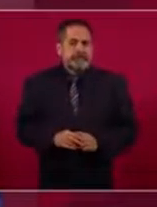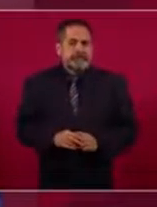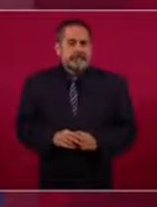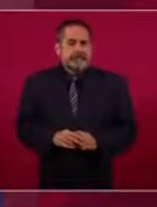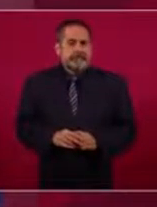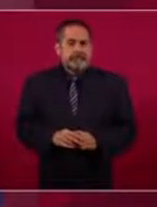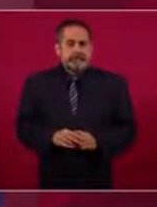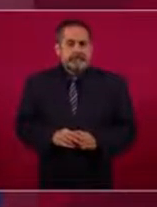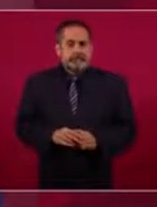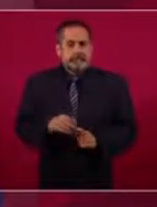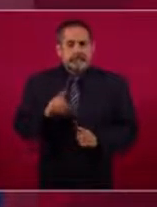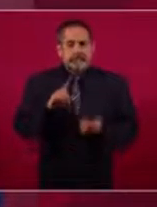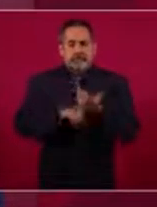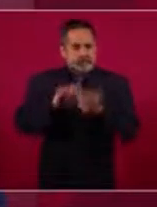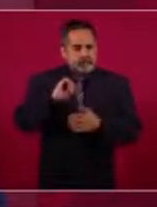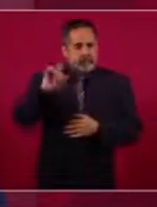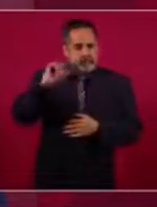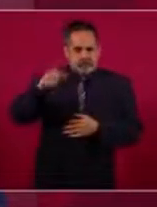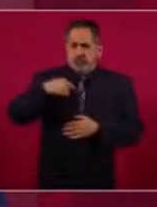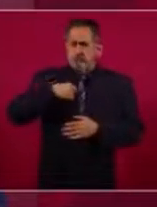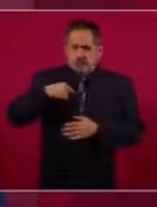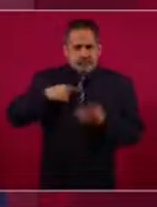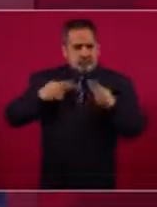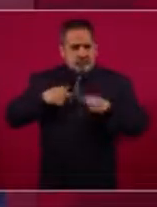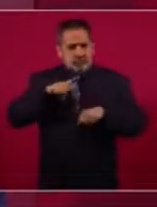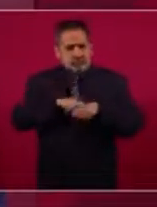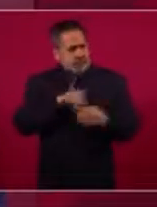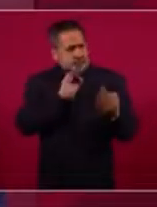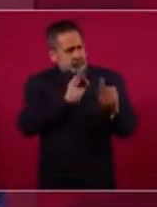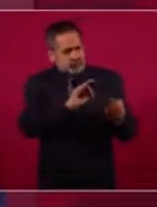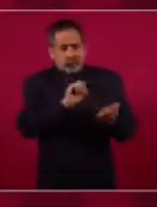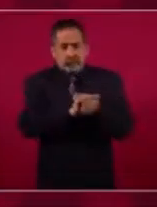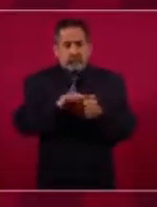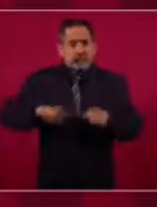a las autoridades, yo personalmente le he dicho al gobernador,